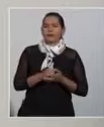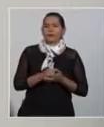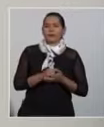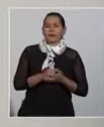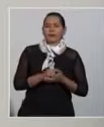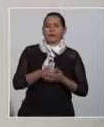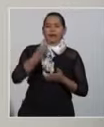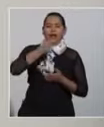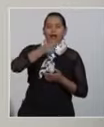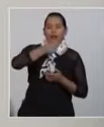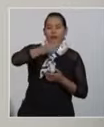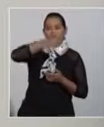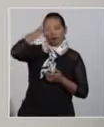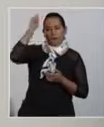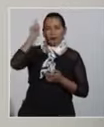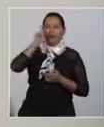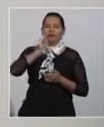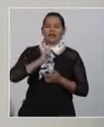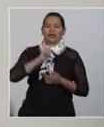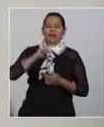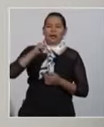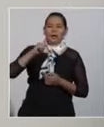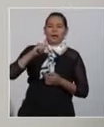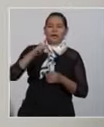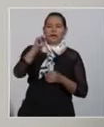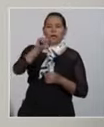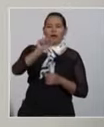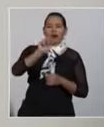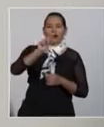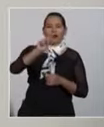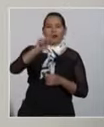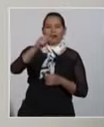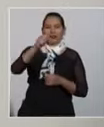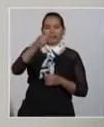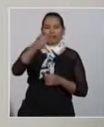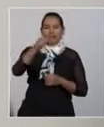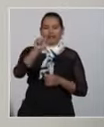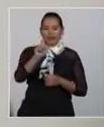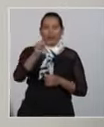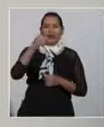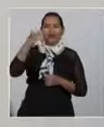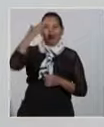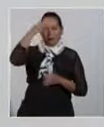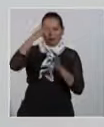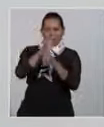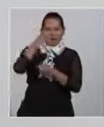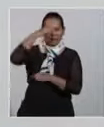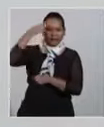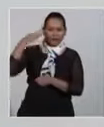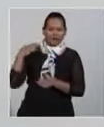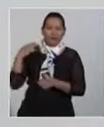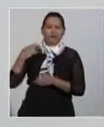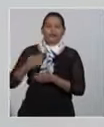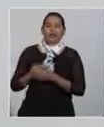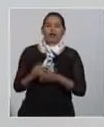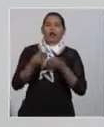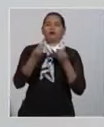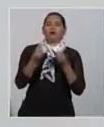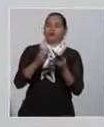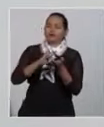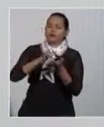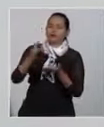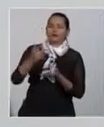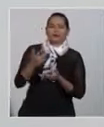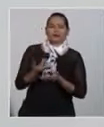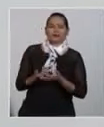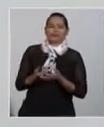la candidata Marta Erika Alonso, de la coalición Por Puebla al Frente. Adelante. Muchas gracias, Juan Carlos. Buenas